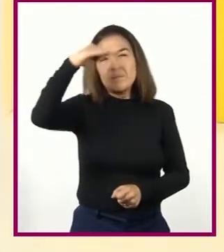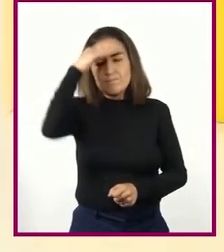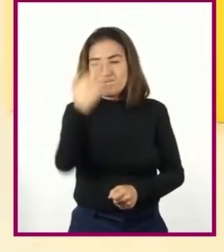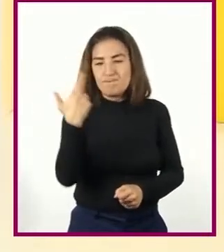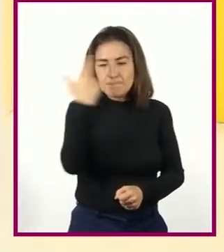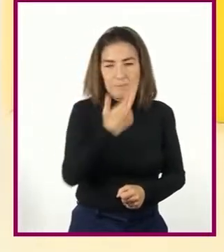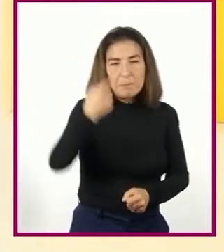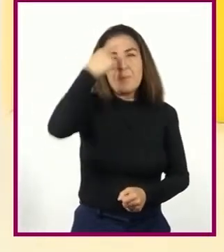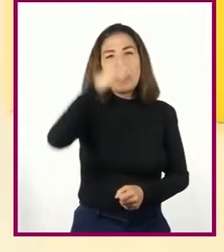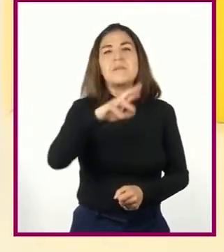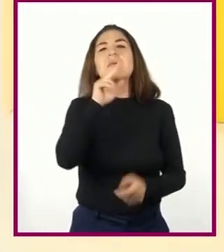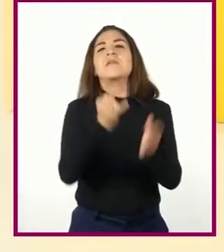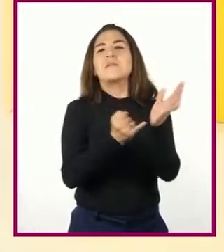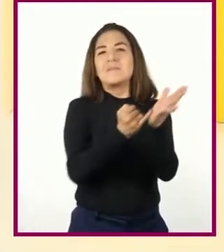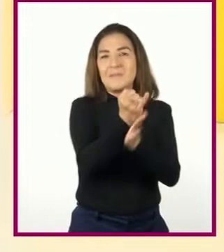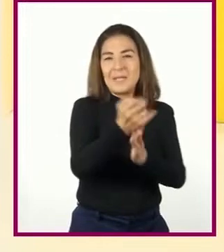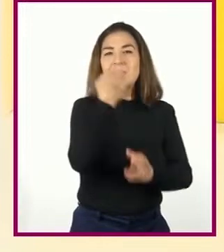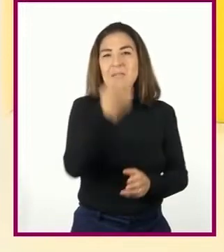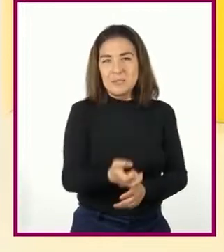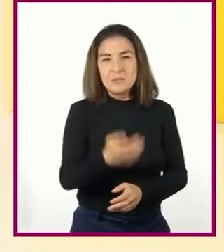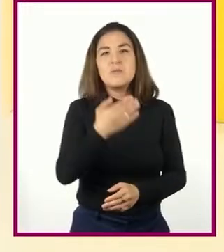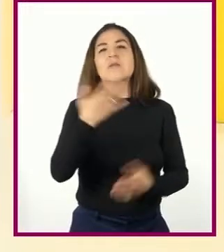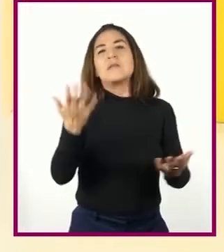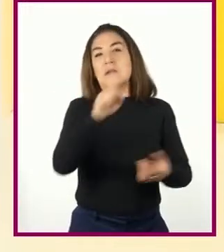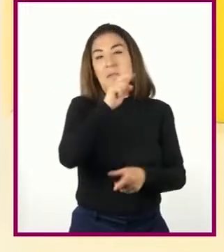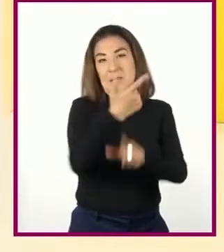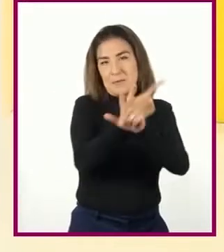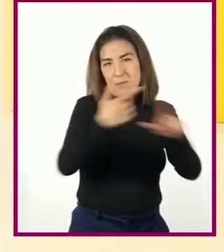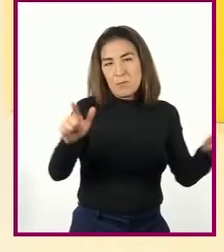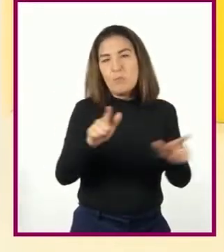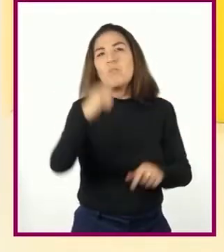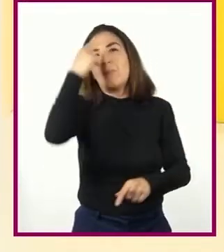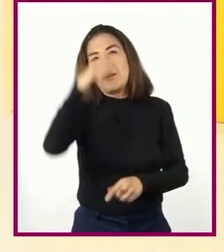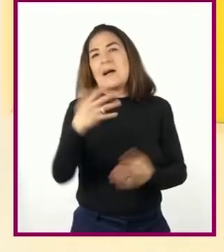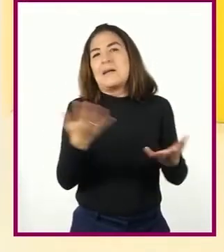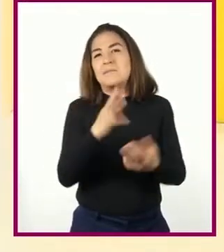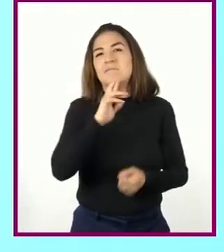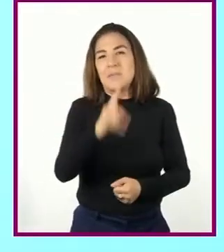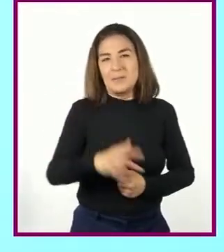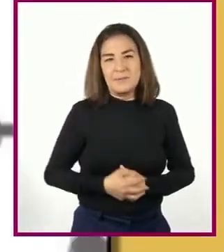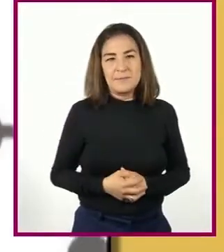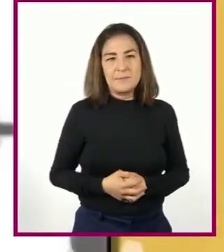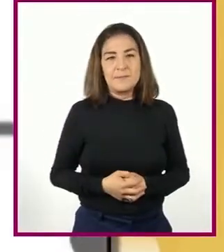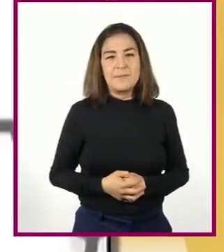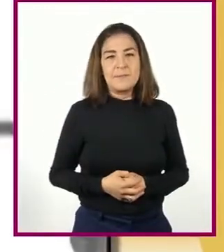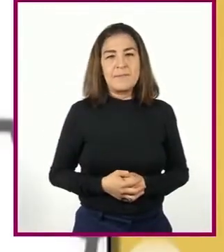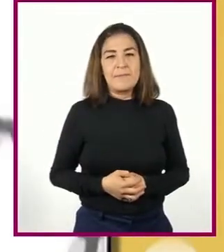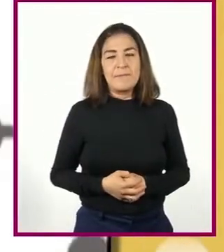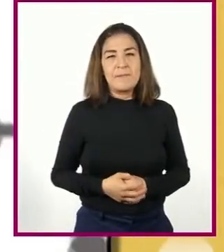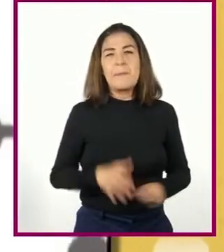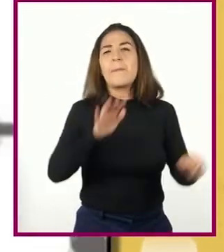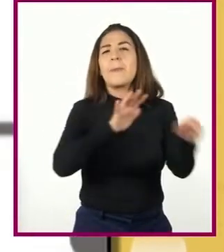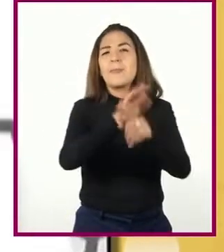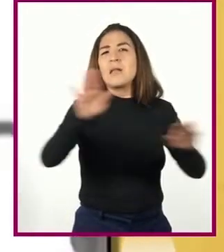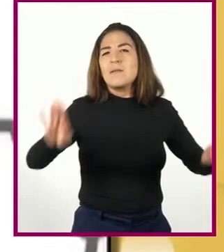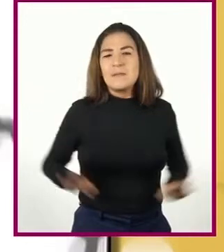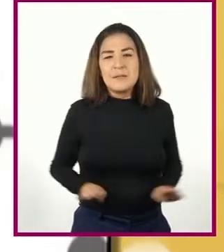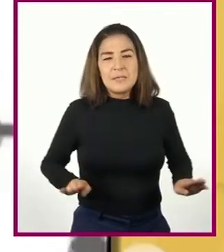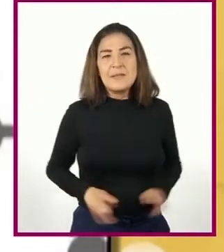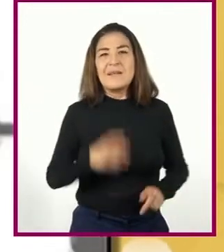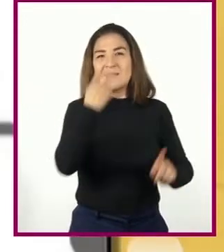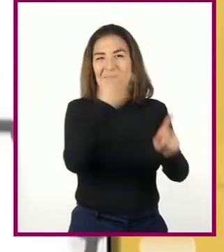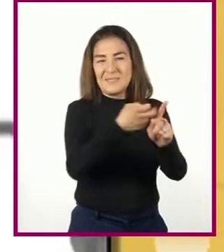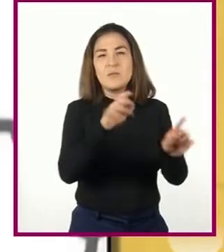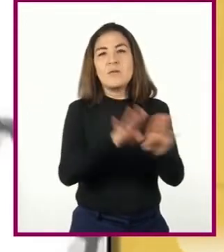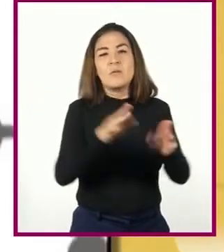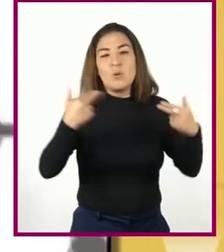tomar mejores decisiones y ejercer nuestra libertad de mejor manera. Una de las características que nos define como